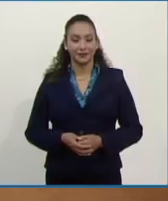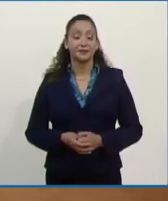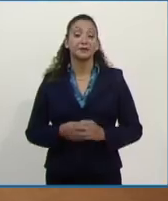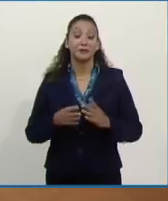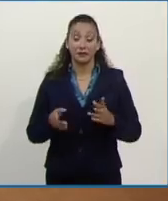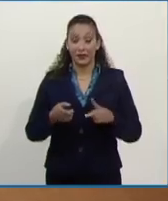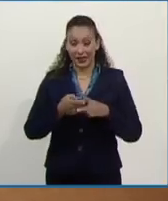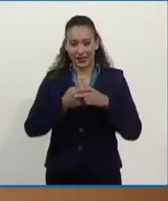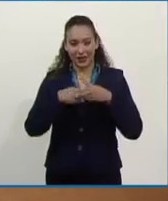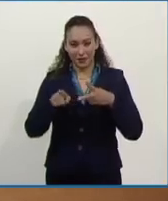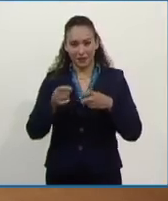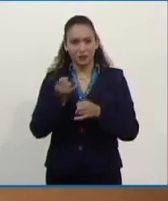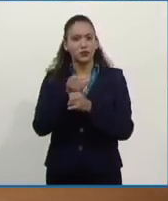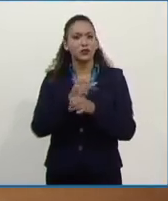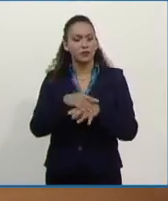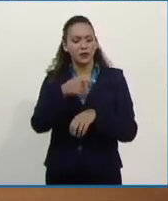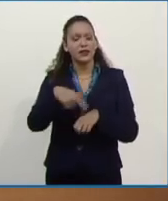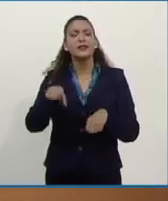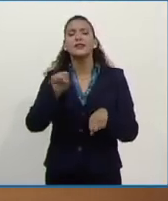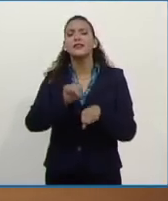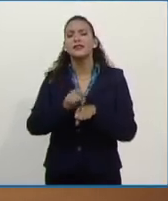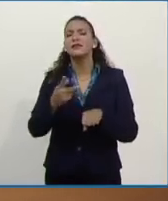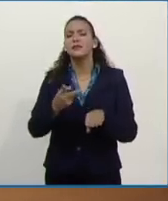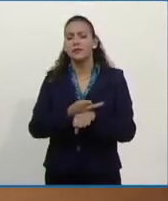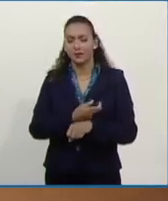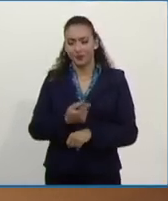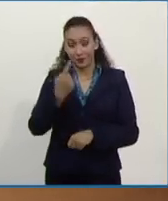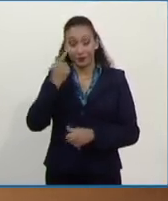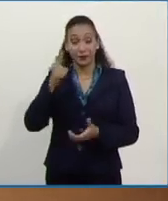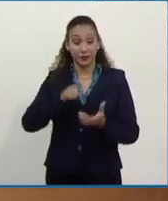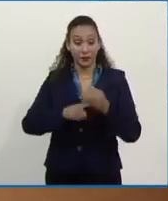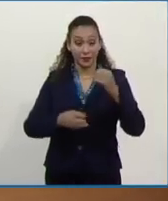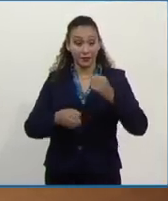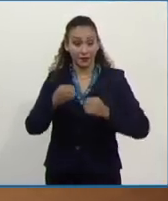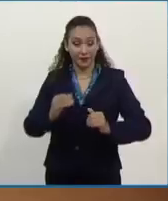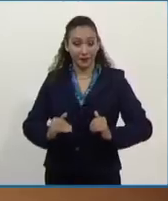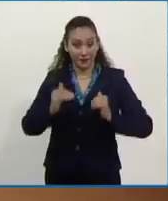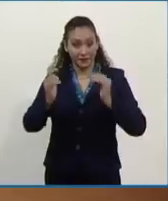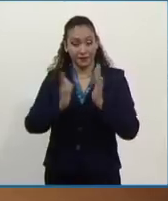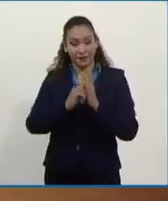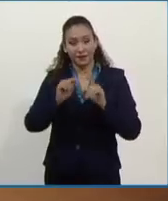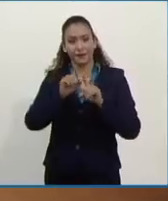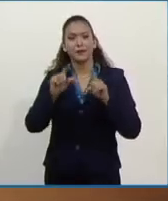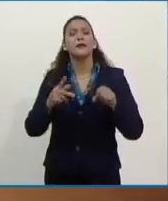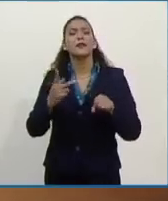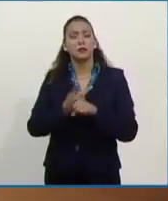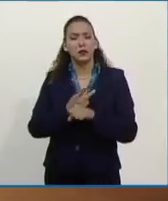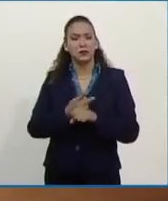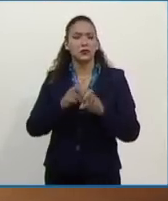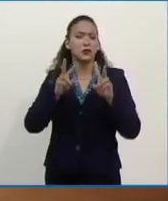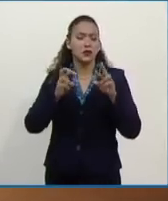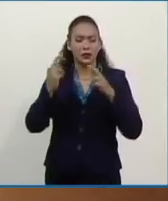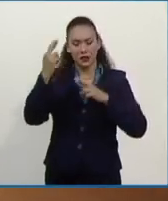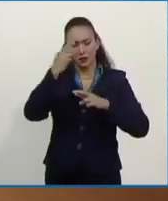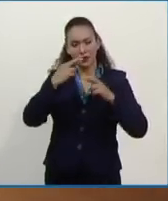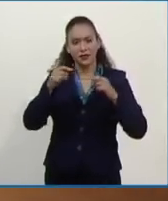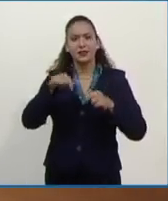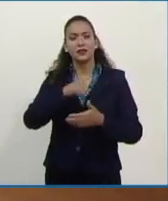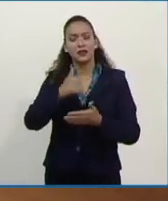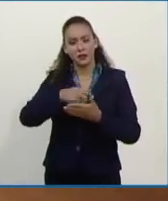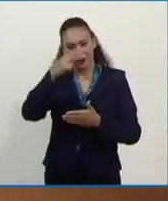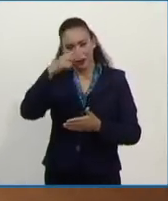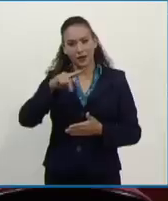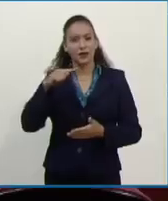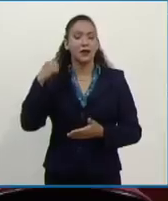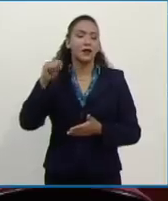Vamos directo con la información. Esta semana el Pleno de la Corte resolvió asuntos relacionados con la capital del país, Tamaulipas y Coahuila.